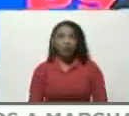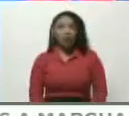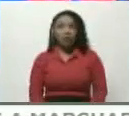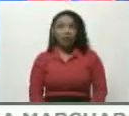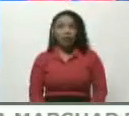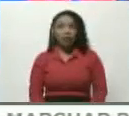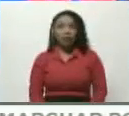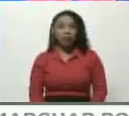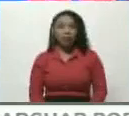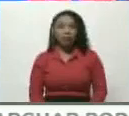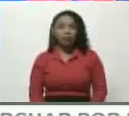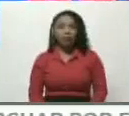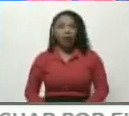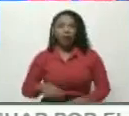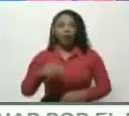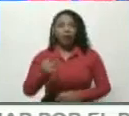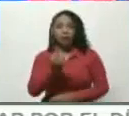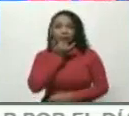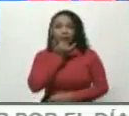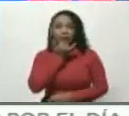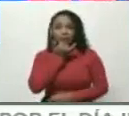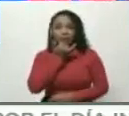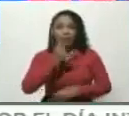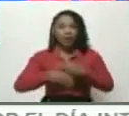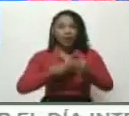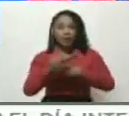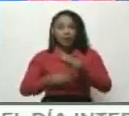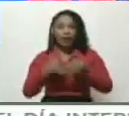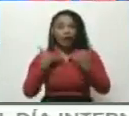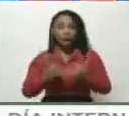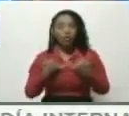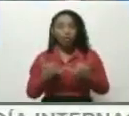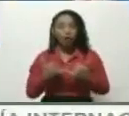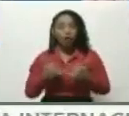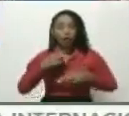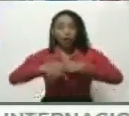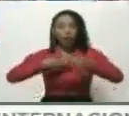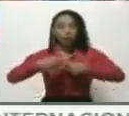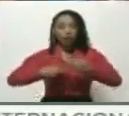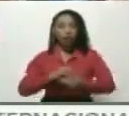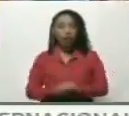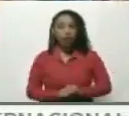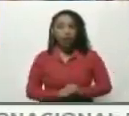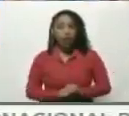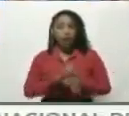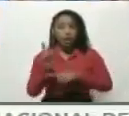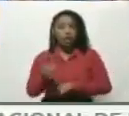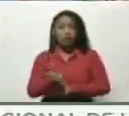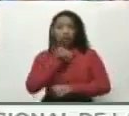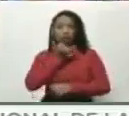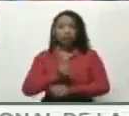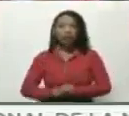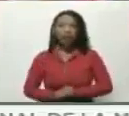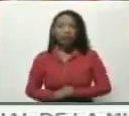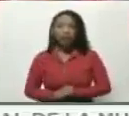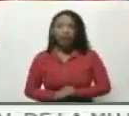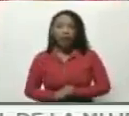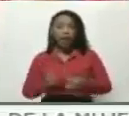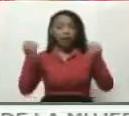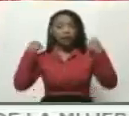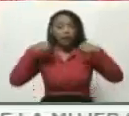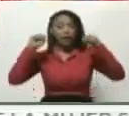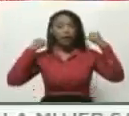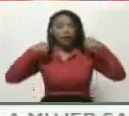Hay quienes piensan erróneamente que ser eficiente no es ser revolucionario. Ese es un error. En el